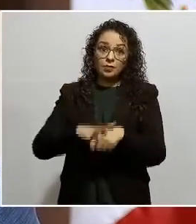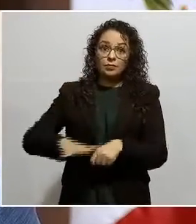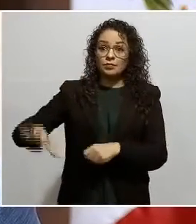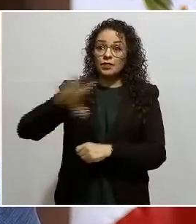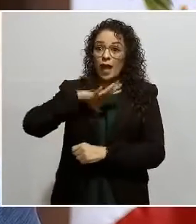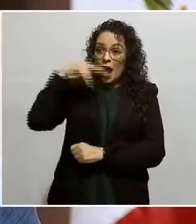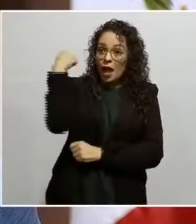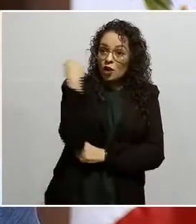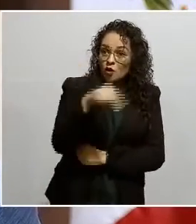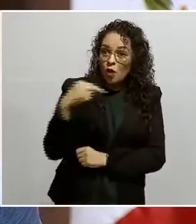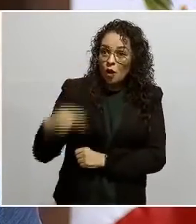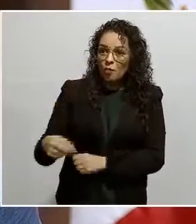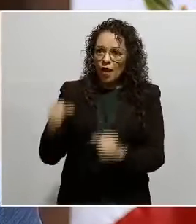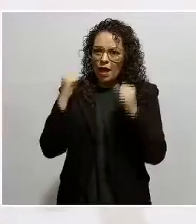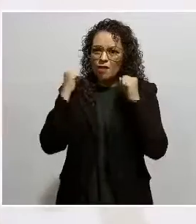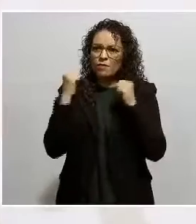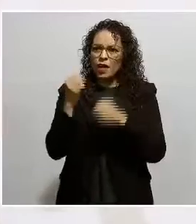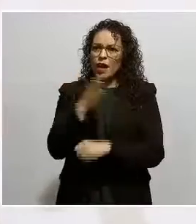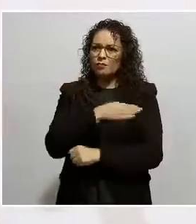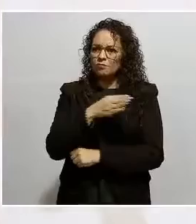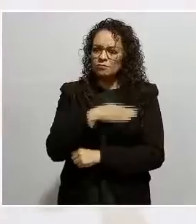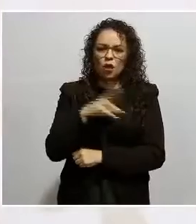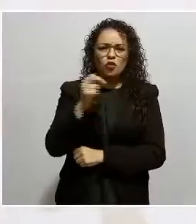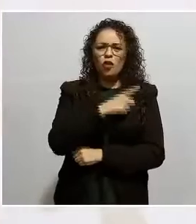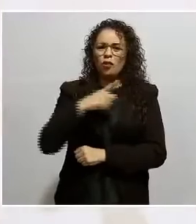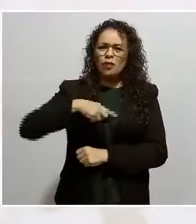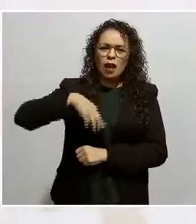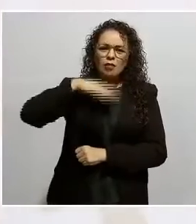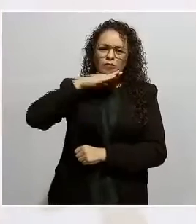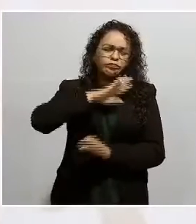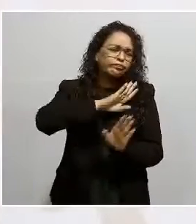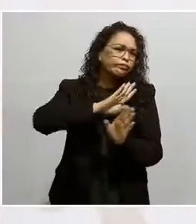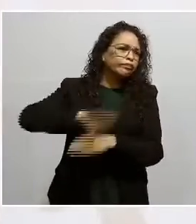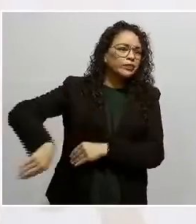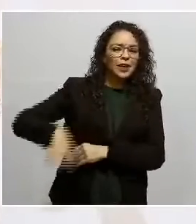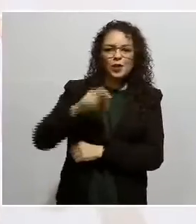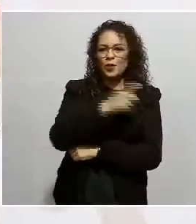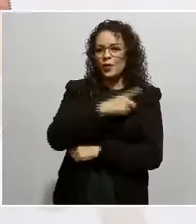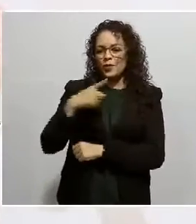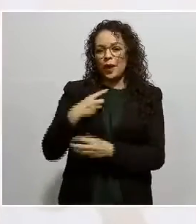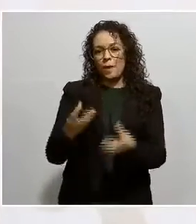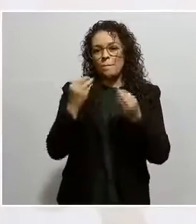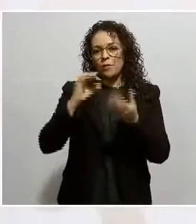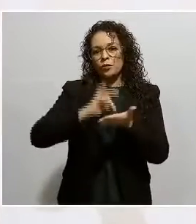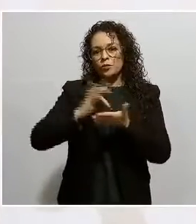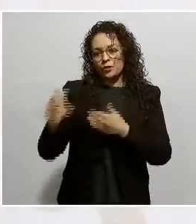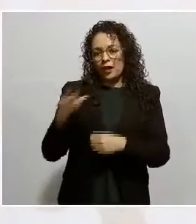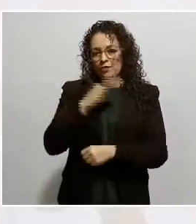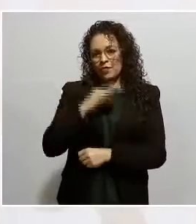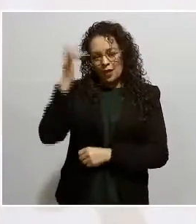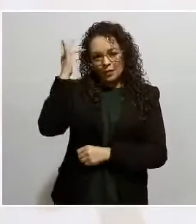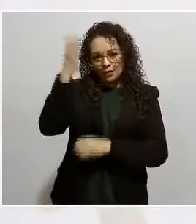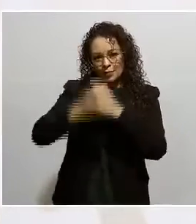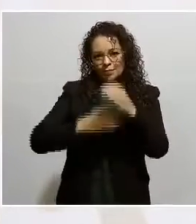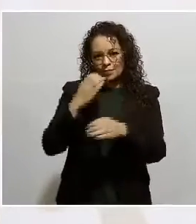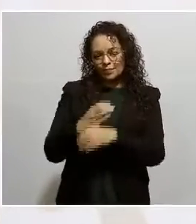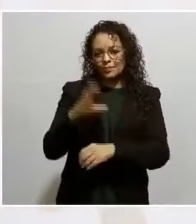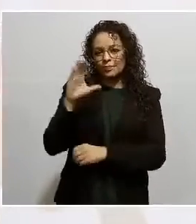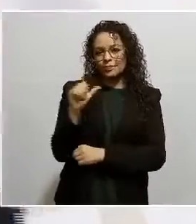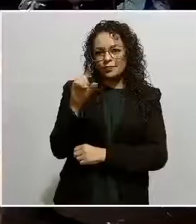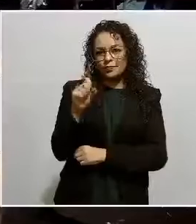la generosidad, que termine la indiferencia. Muchas gracias y feliz cumpleaños, Carlos Pellicer Cámara. Muchas